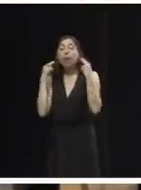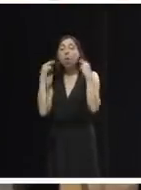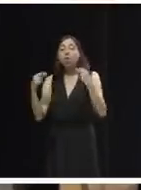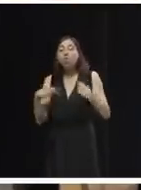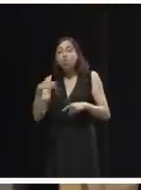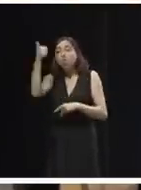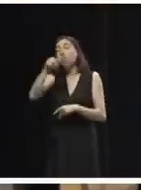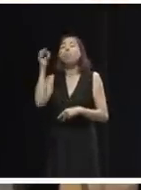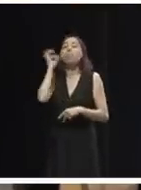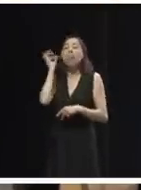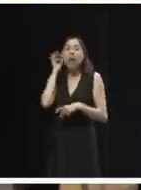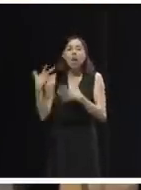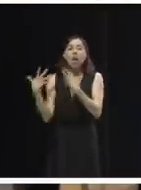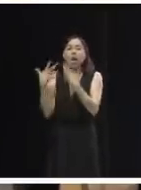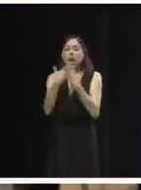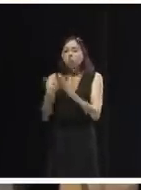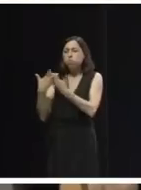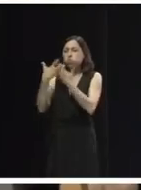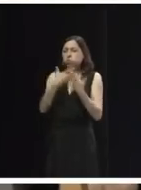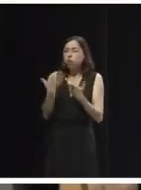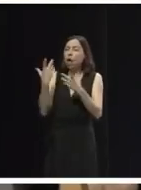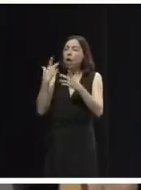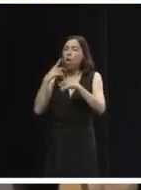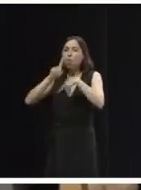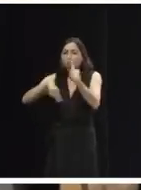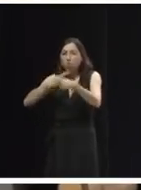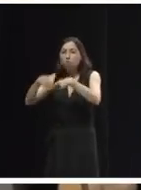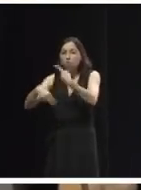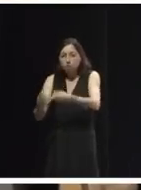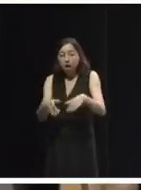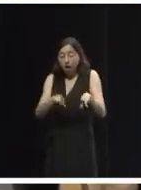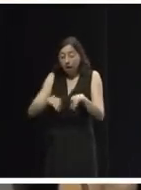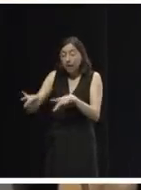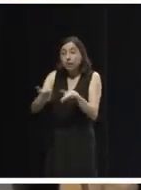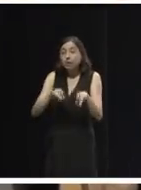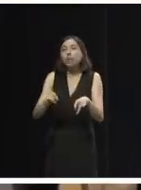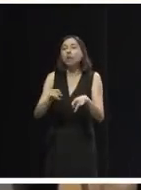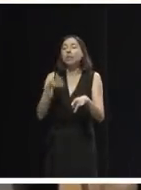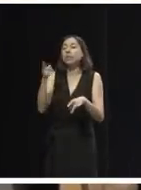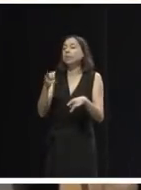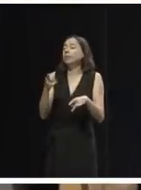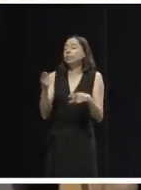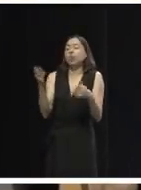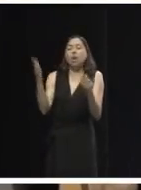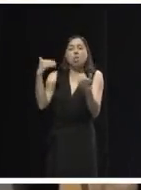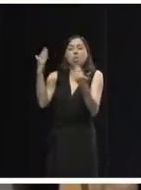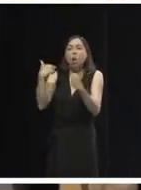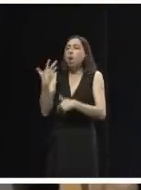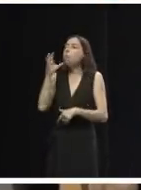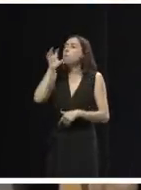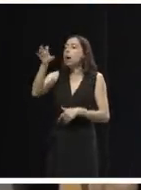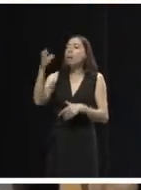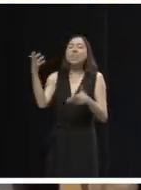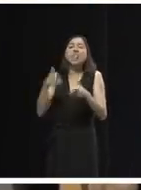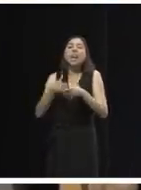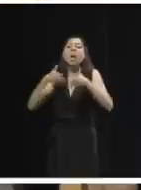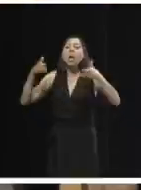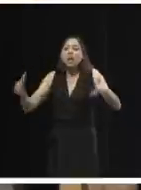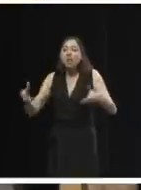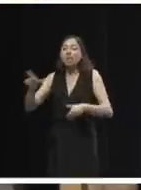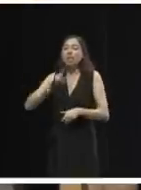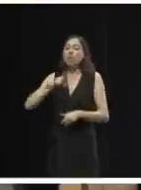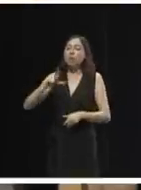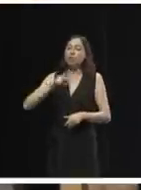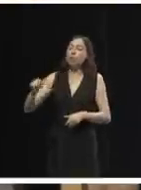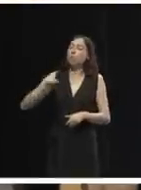concejalas que pelean todos los días en el terreno, no tendremos un país grande de derechos y